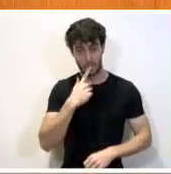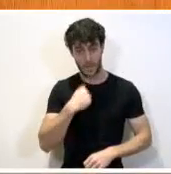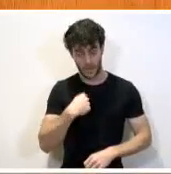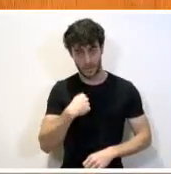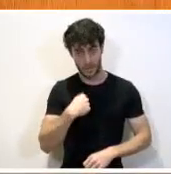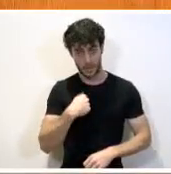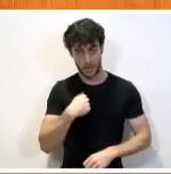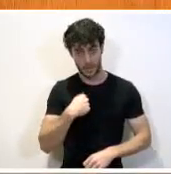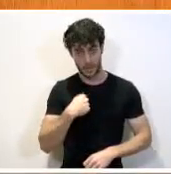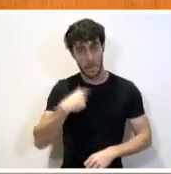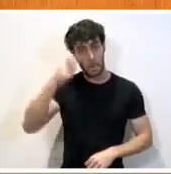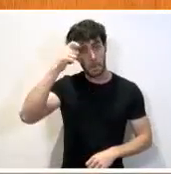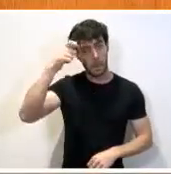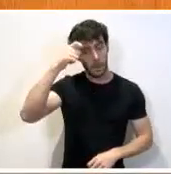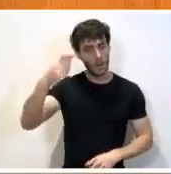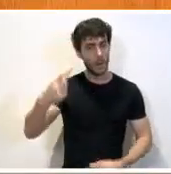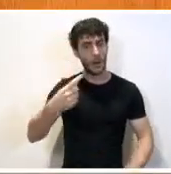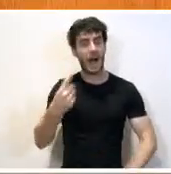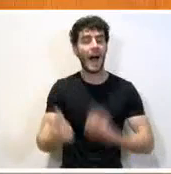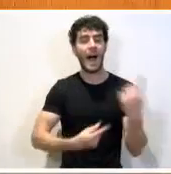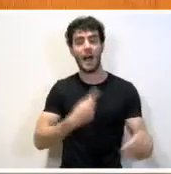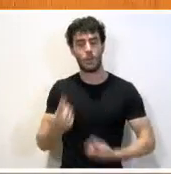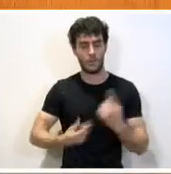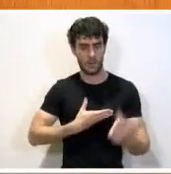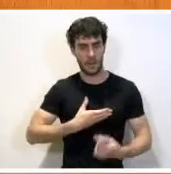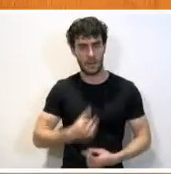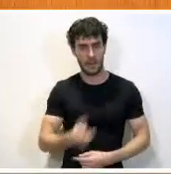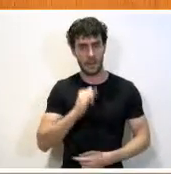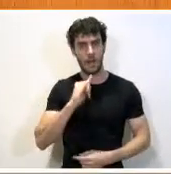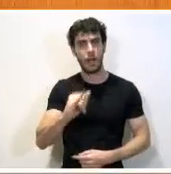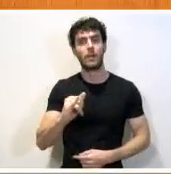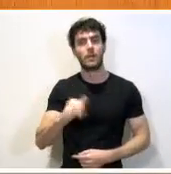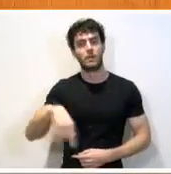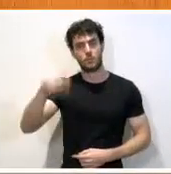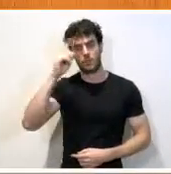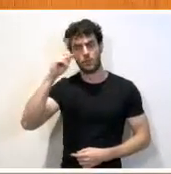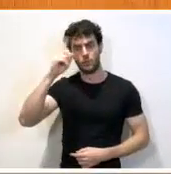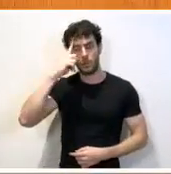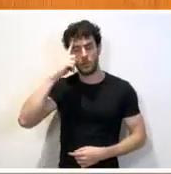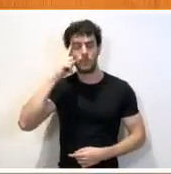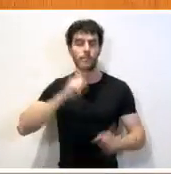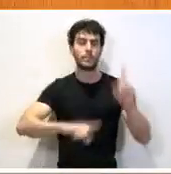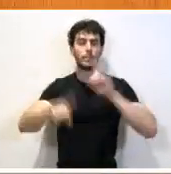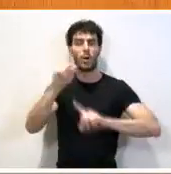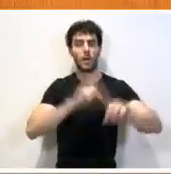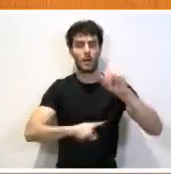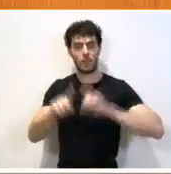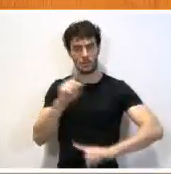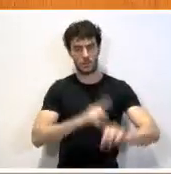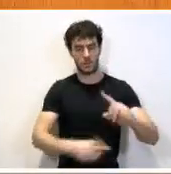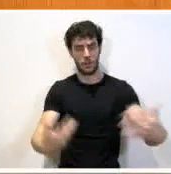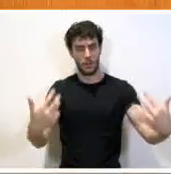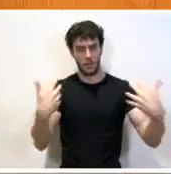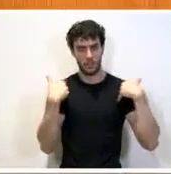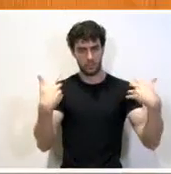algunas localidades donde tienen alcaldías no conoce de los problemas que vienen